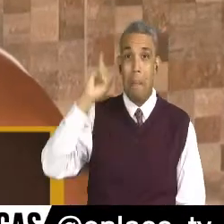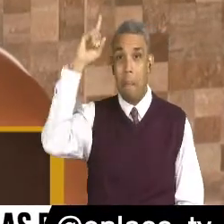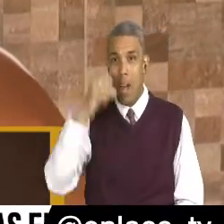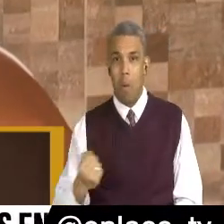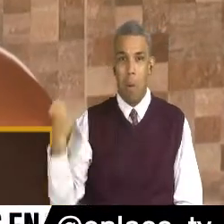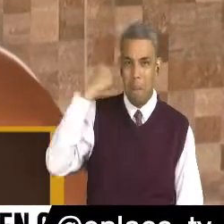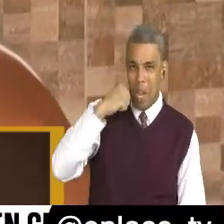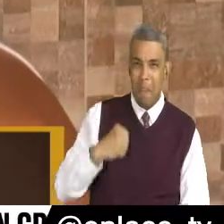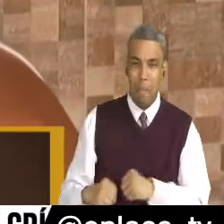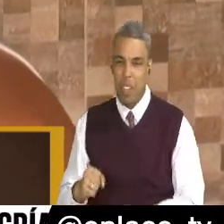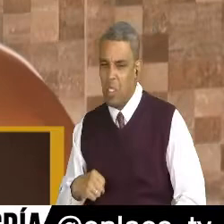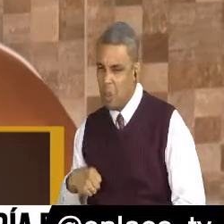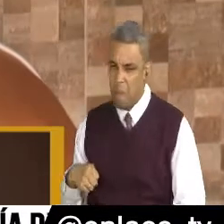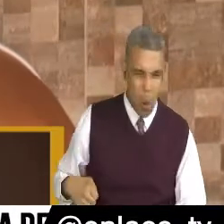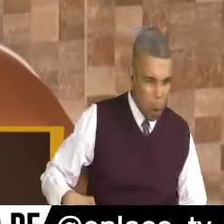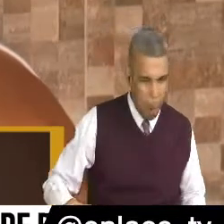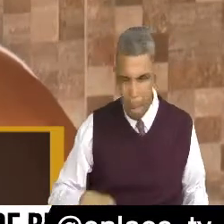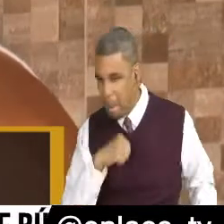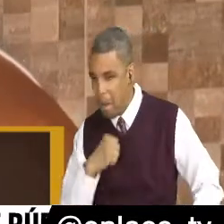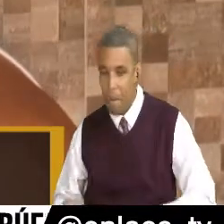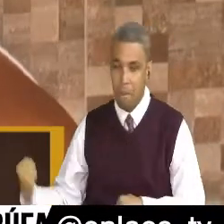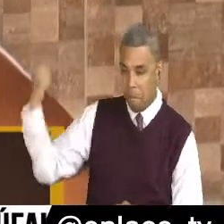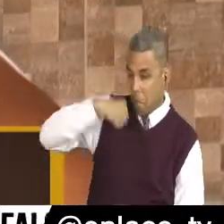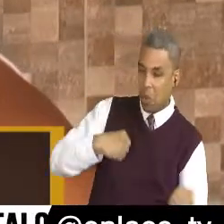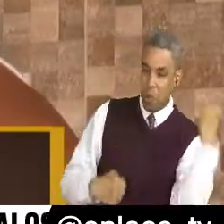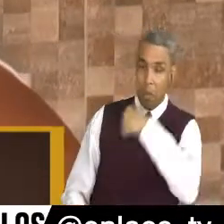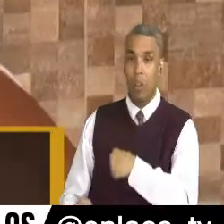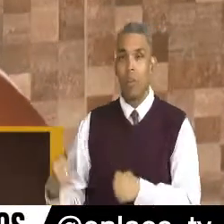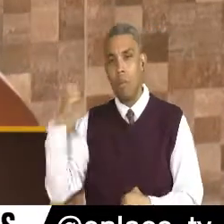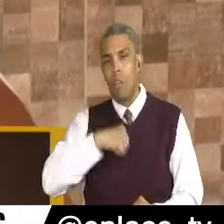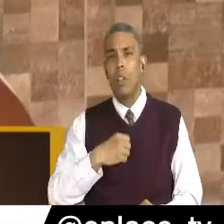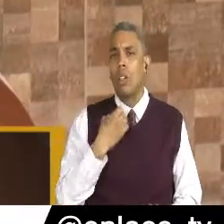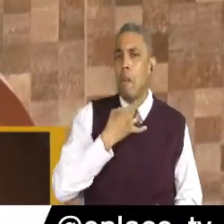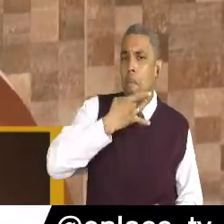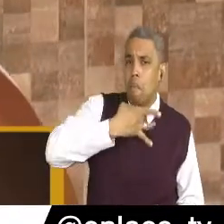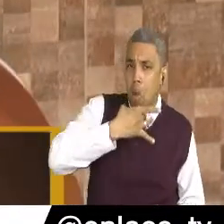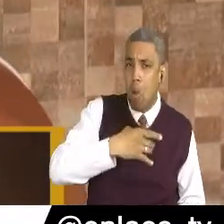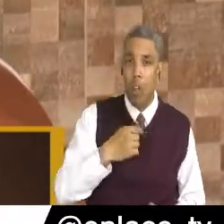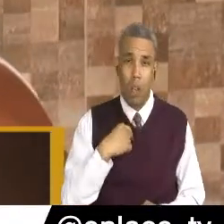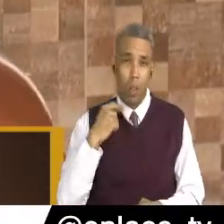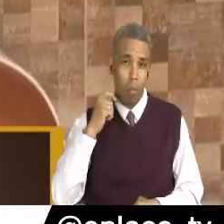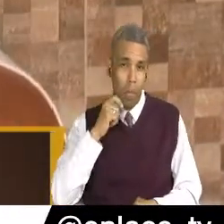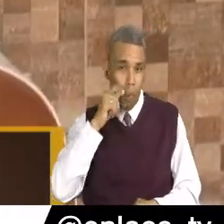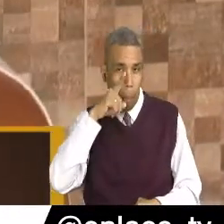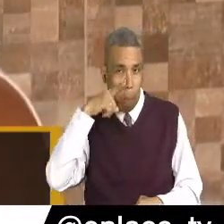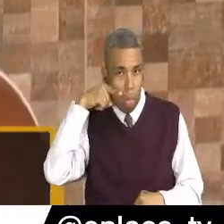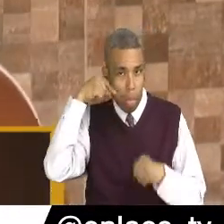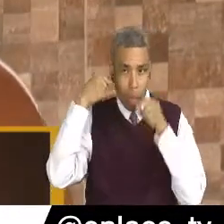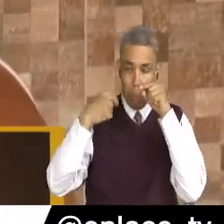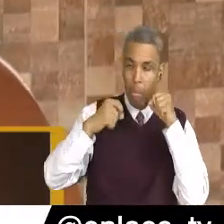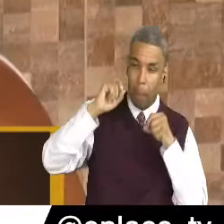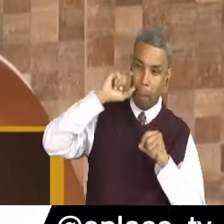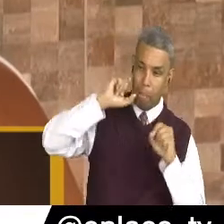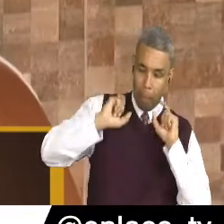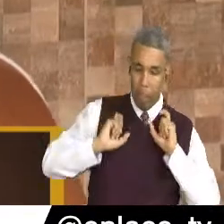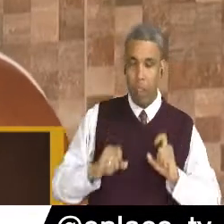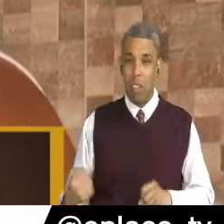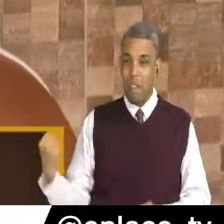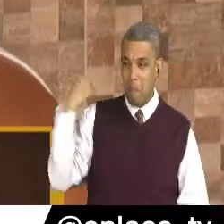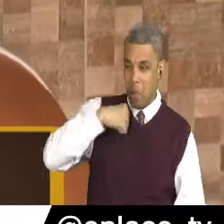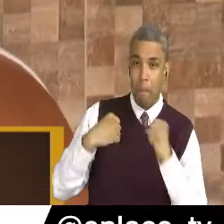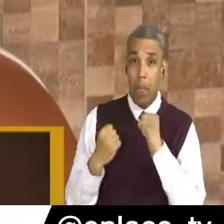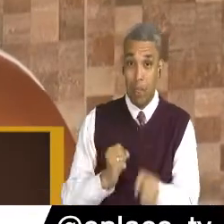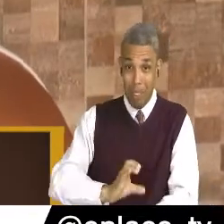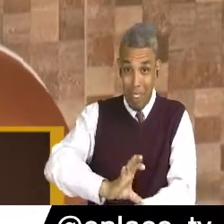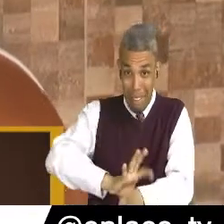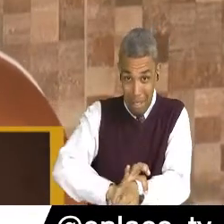puño. Y pues a mí me moretearon, me aruñaron, me hincharon el ojo y me esposaron por allá. Cuando me esposaron por allá me